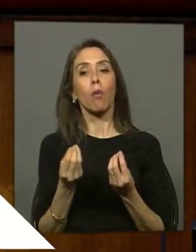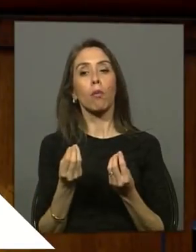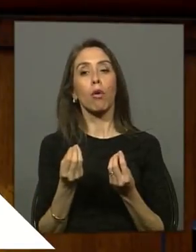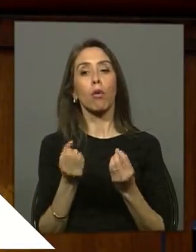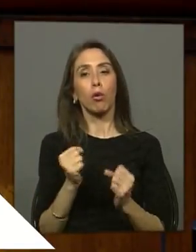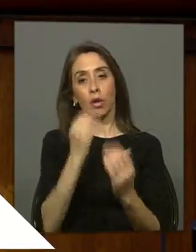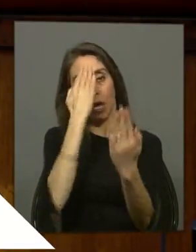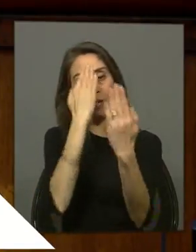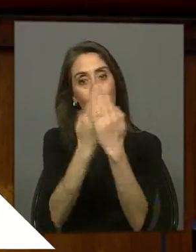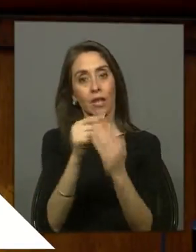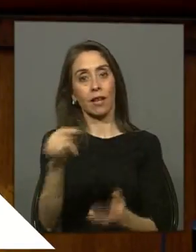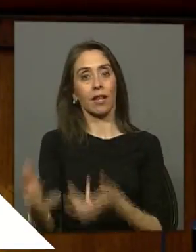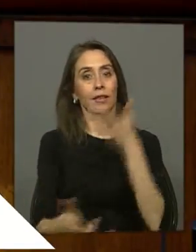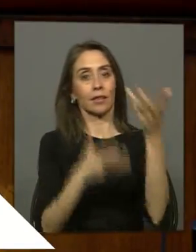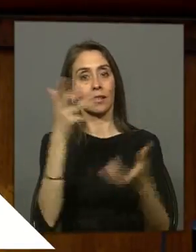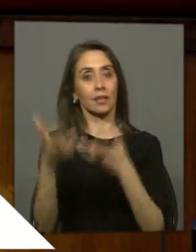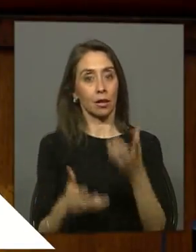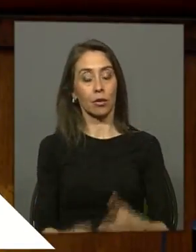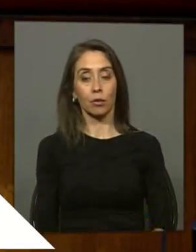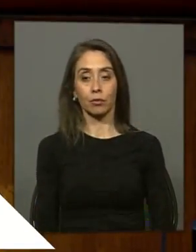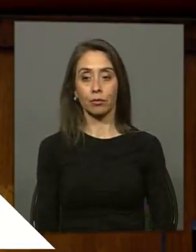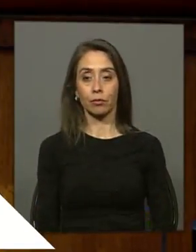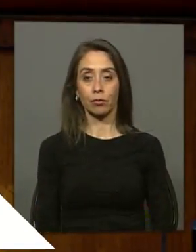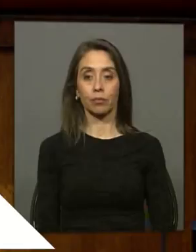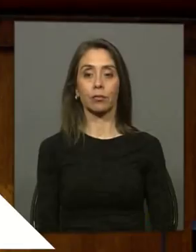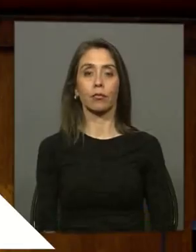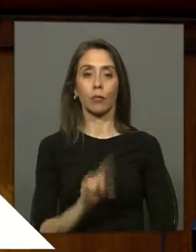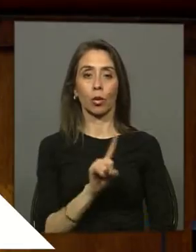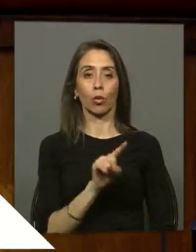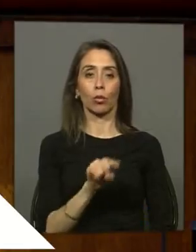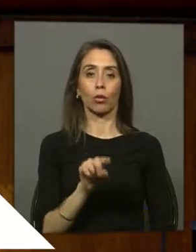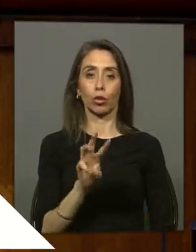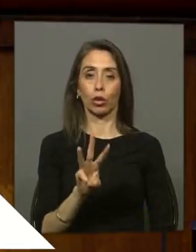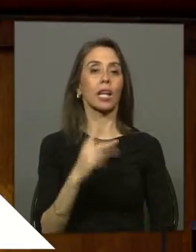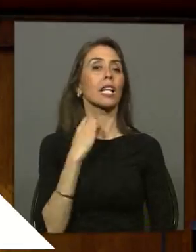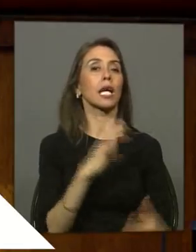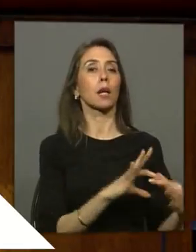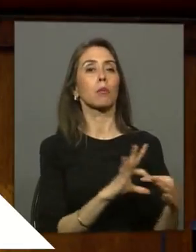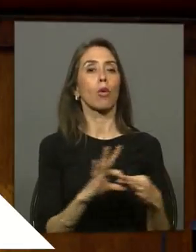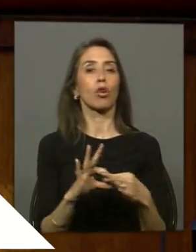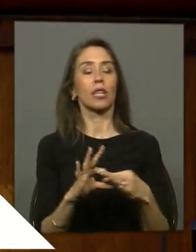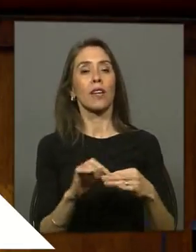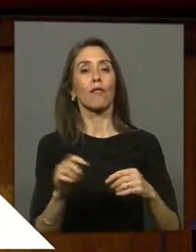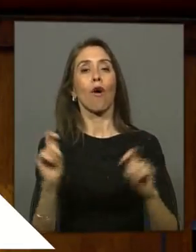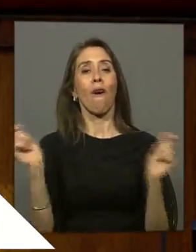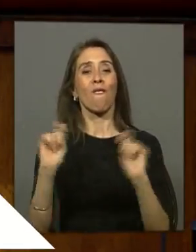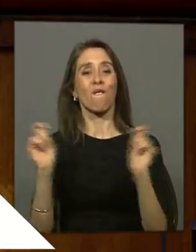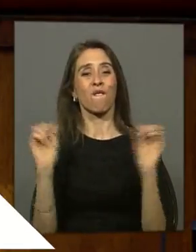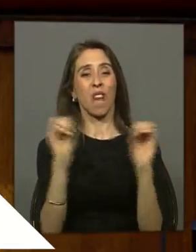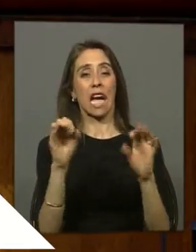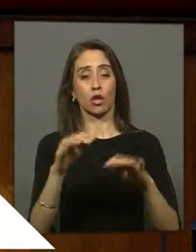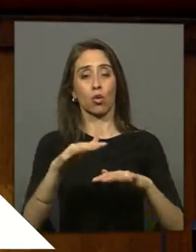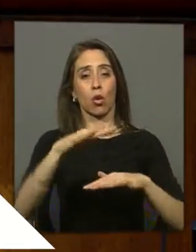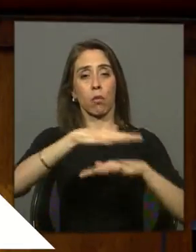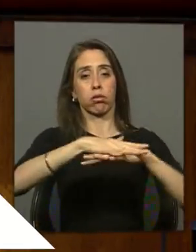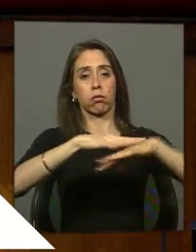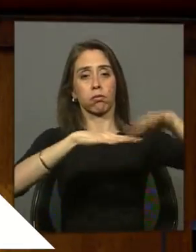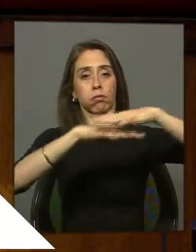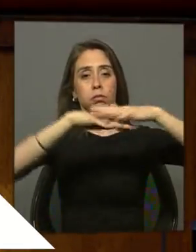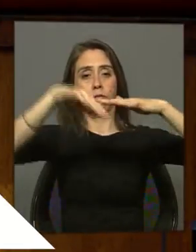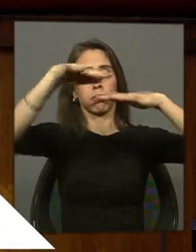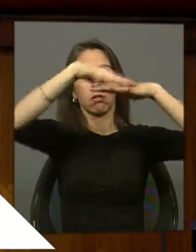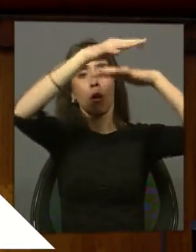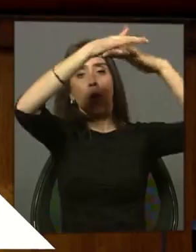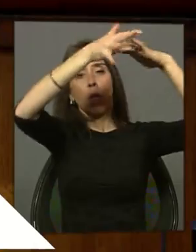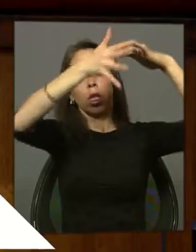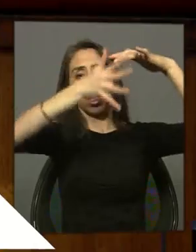hacer frente a esta clase de incendio 1.3 acerca a las causas del deslizamiento y posterior incendio en cuanto a las causas del